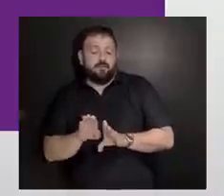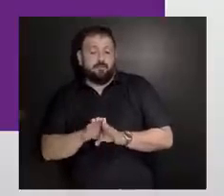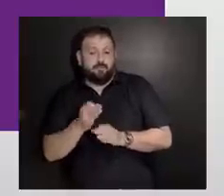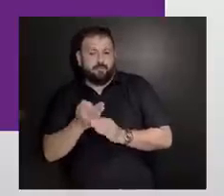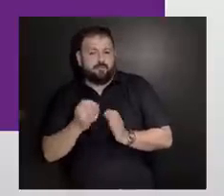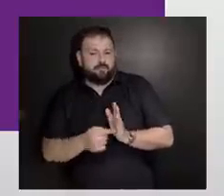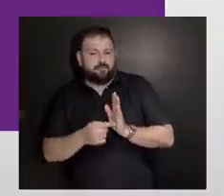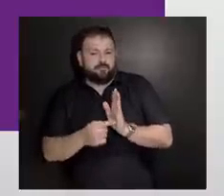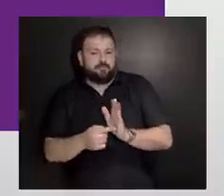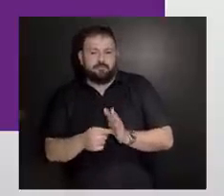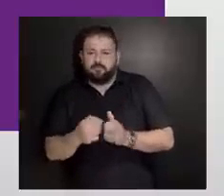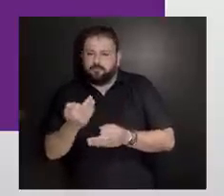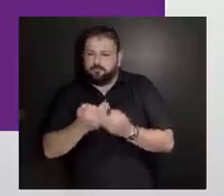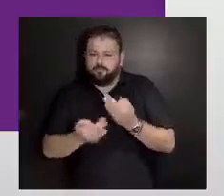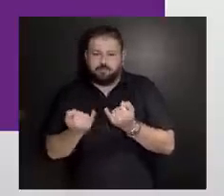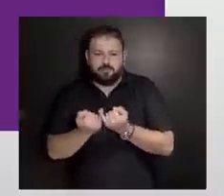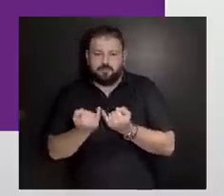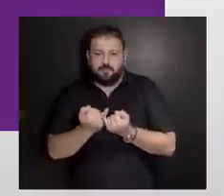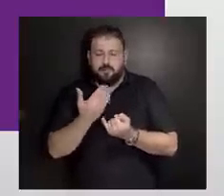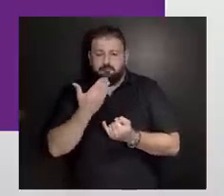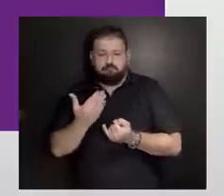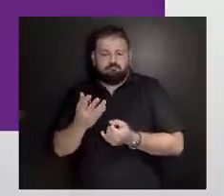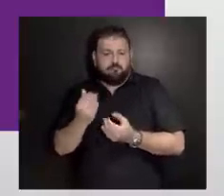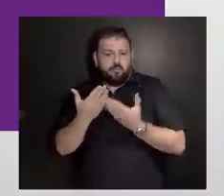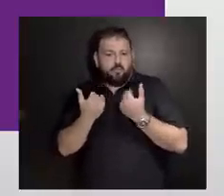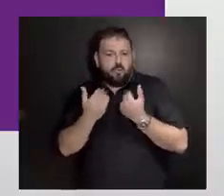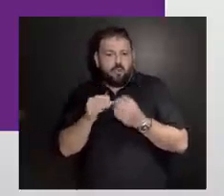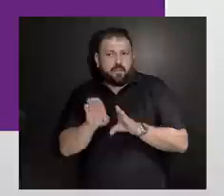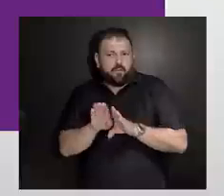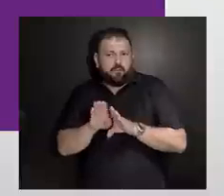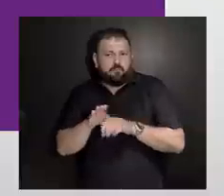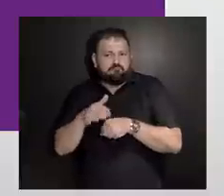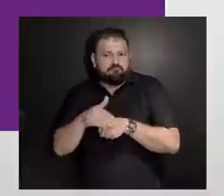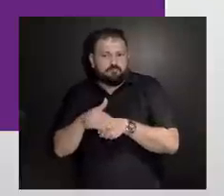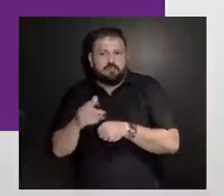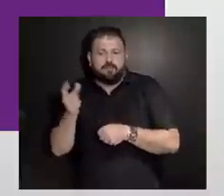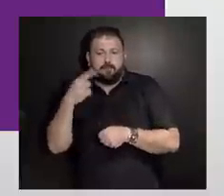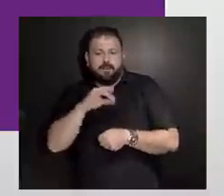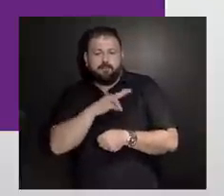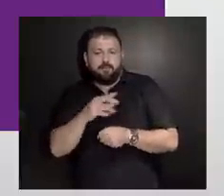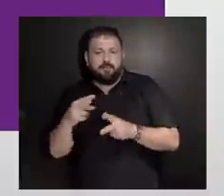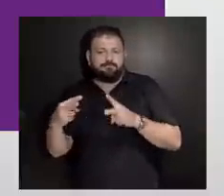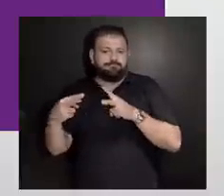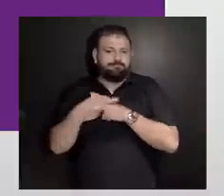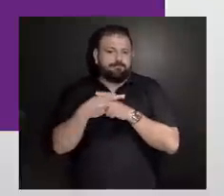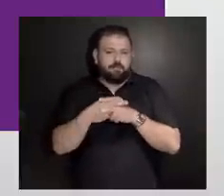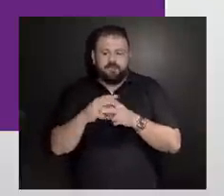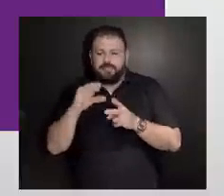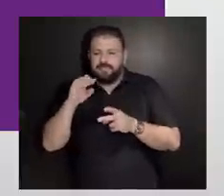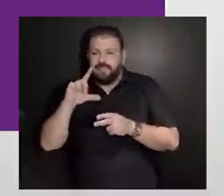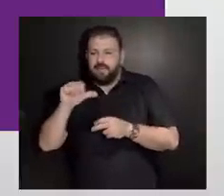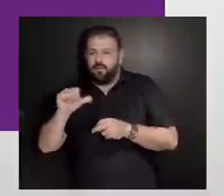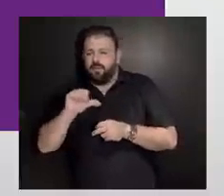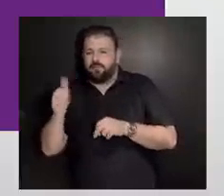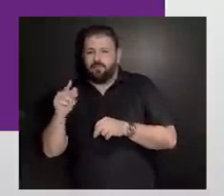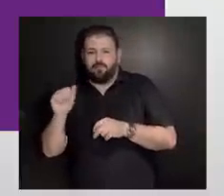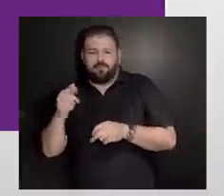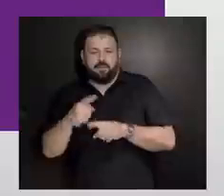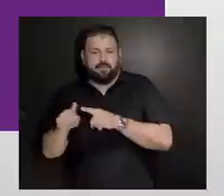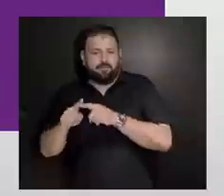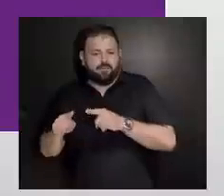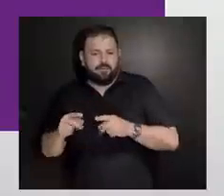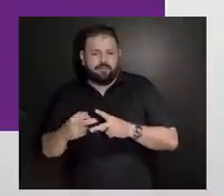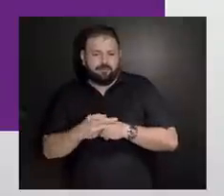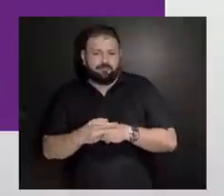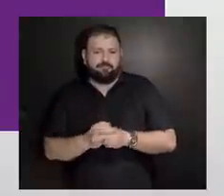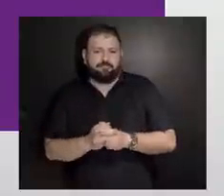mencionaba, también no hay marcadores de autoinmunidad, entonces no va a haber como anticuerpos que ataquen a las células betas o a los receptores de glucosa.